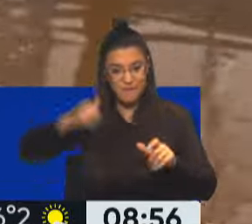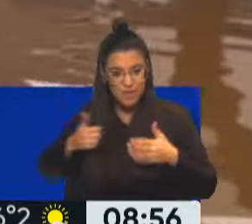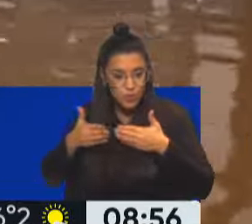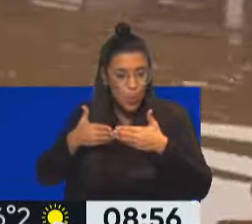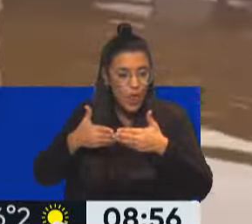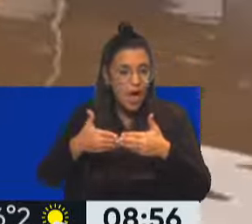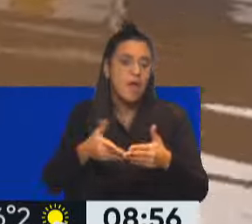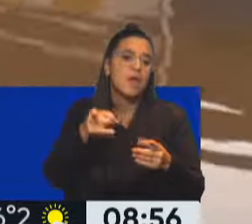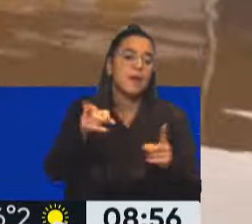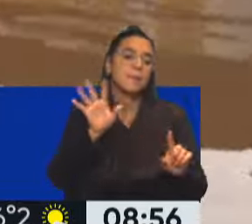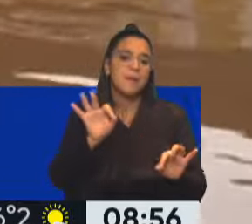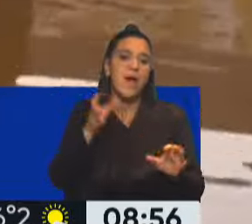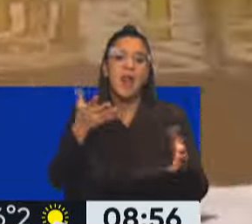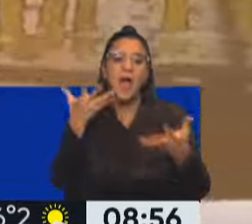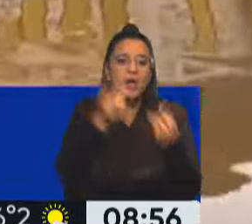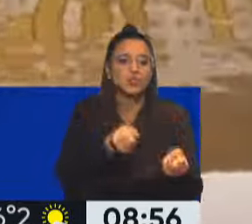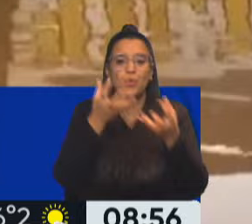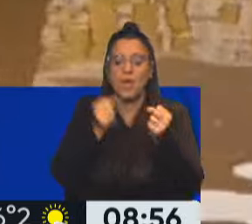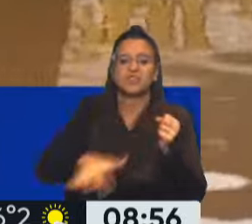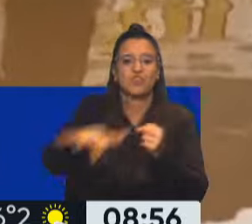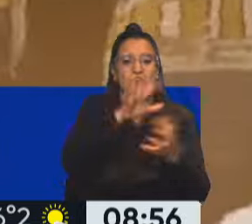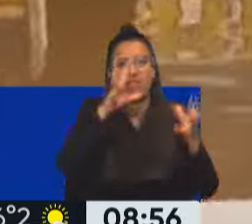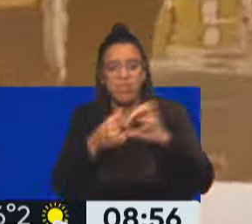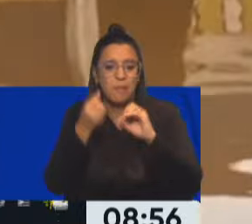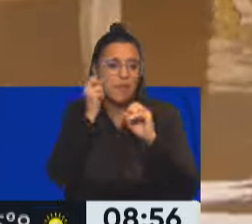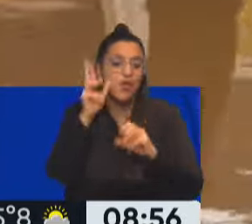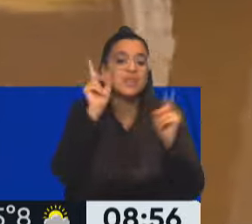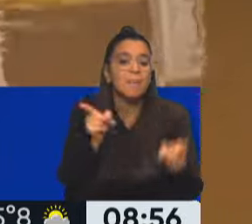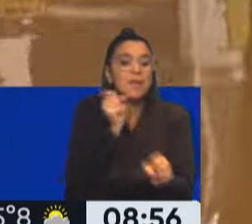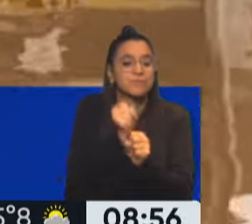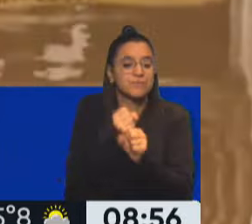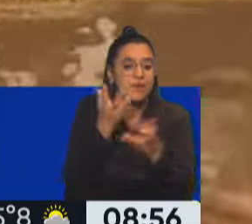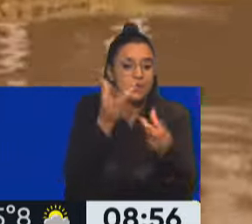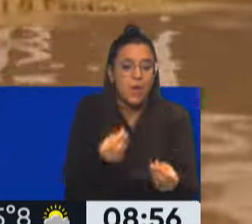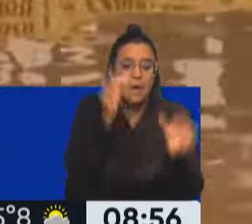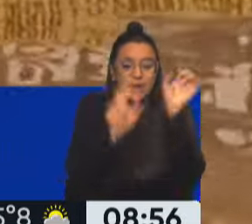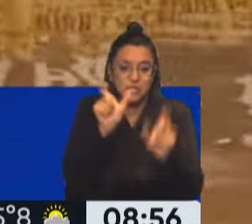desplegado para brindar la asistencia en las zonas más afectadas y también colaborar con las tareas de evacuación.